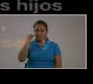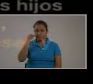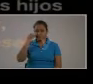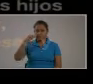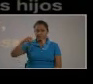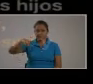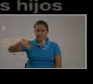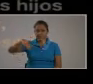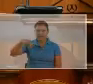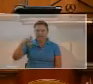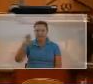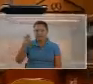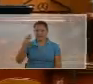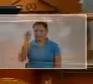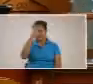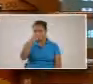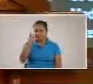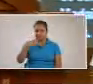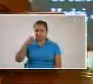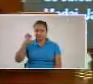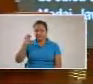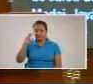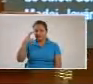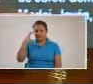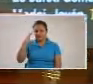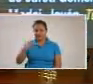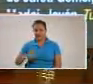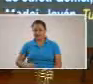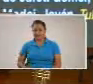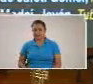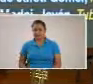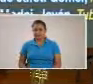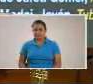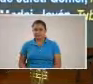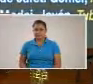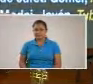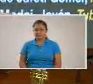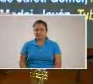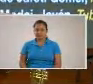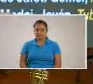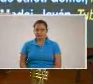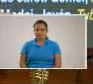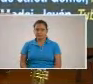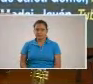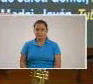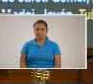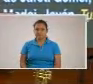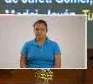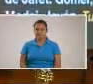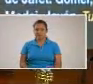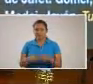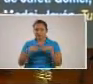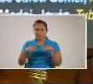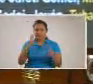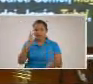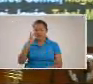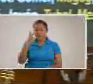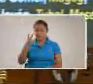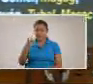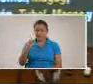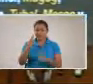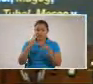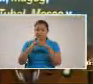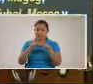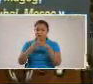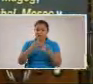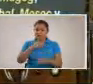¿verdad? No estamos en el mercado como para pensar en Tiras ahorita. Pero note que los nombres que yo